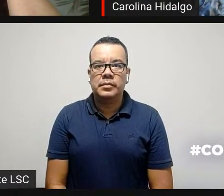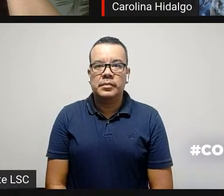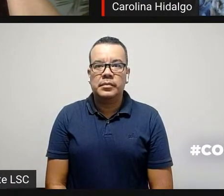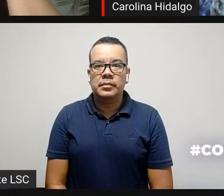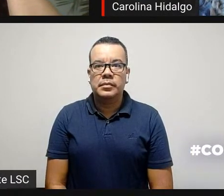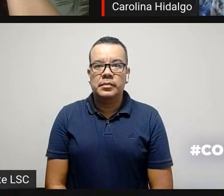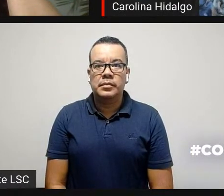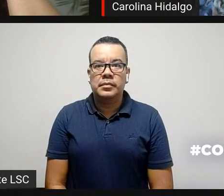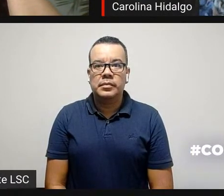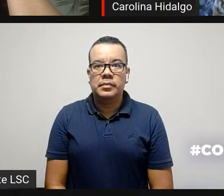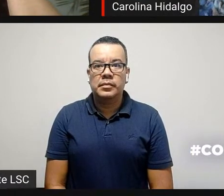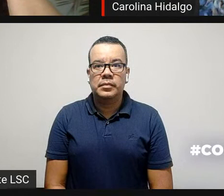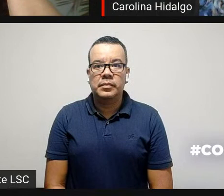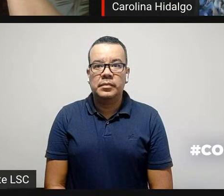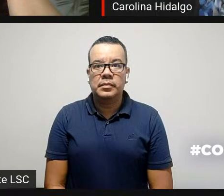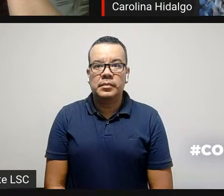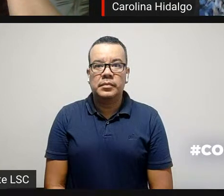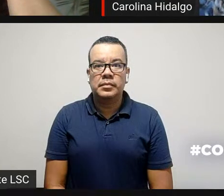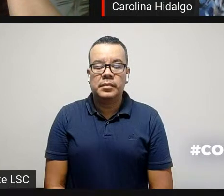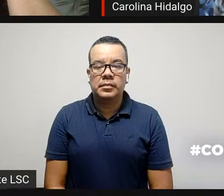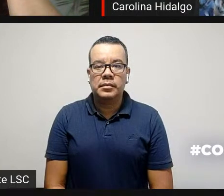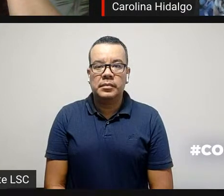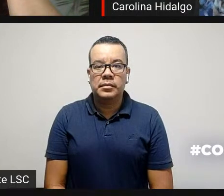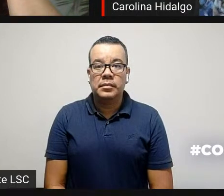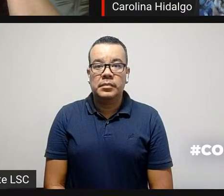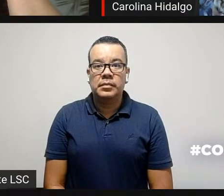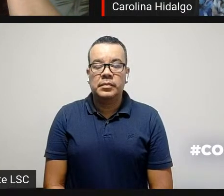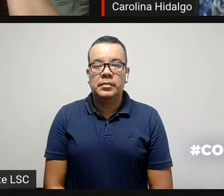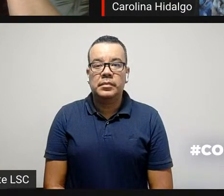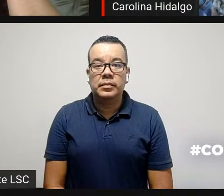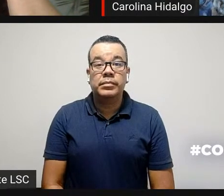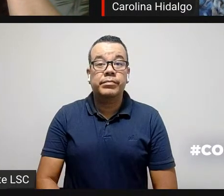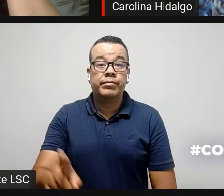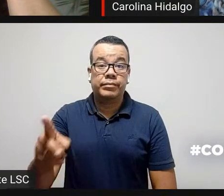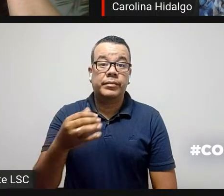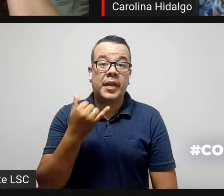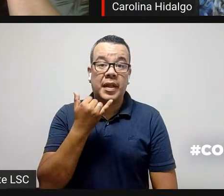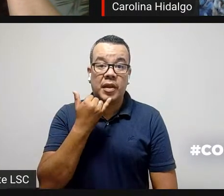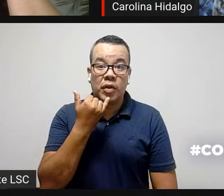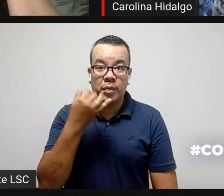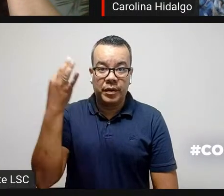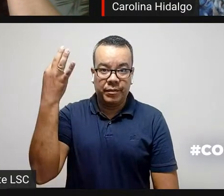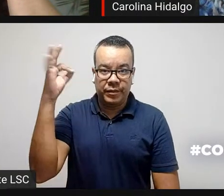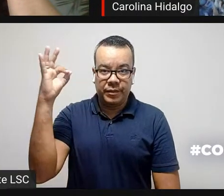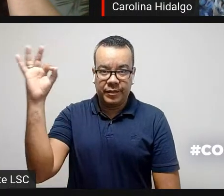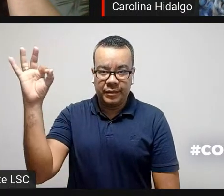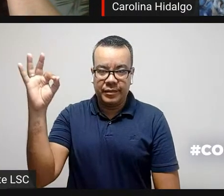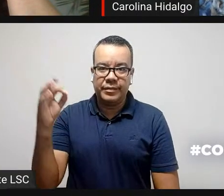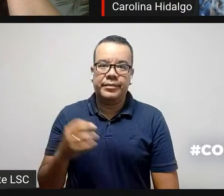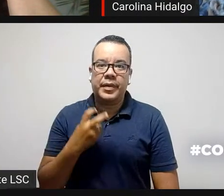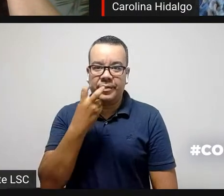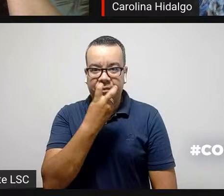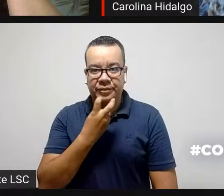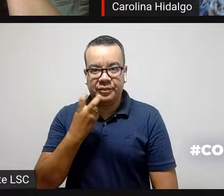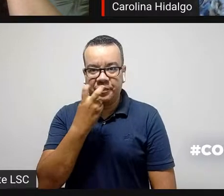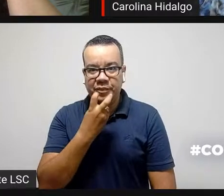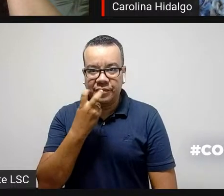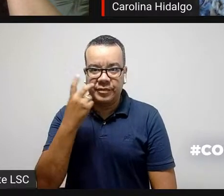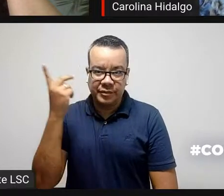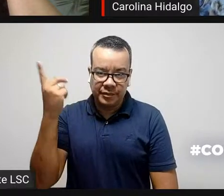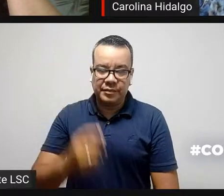saliva et elle rappelant les gouttes du Gange, ses vivants et ses morts. Elle